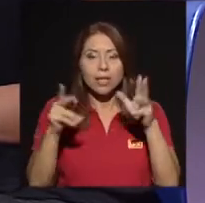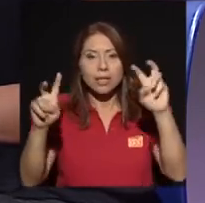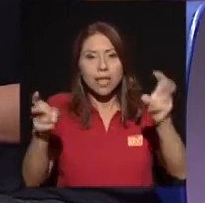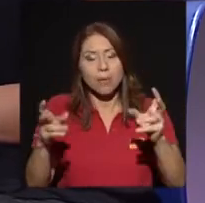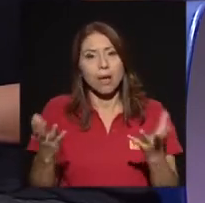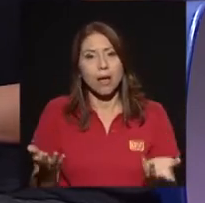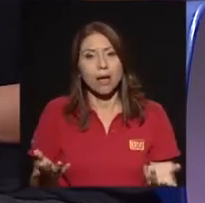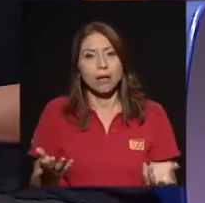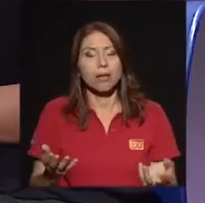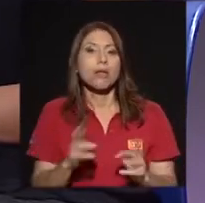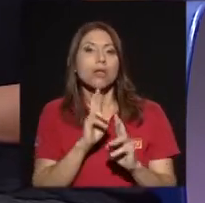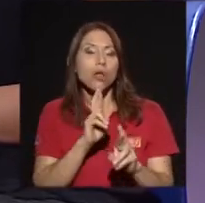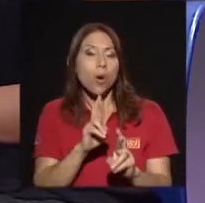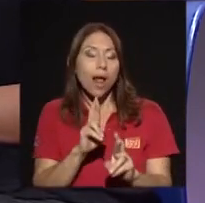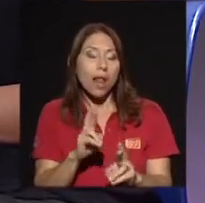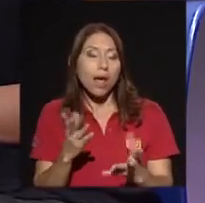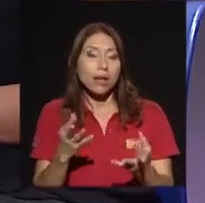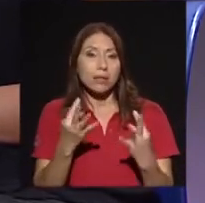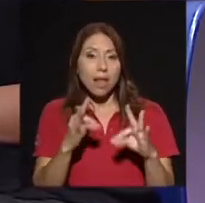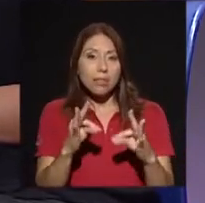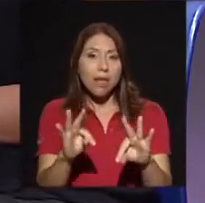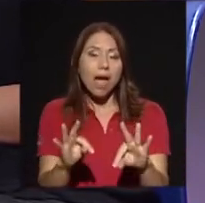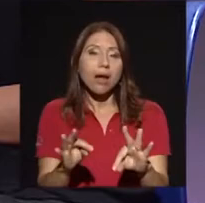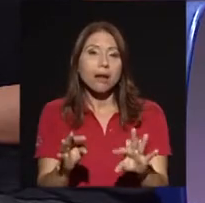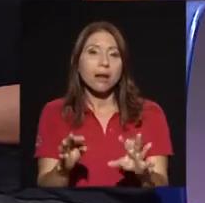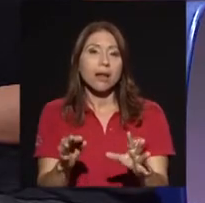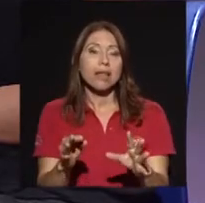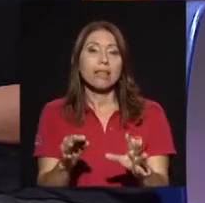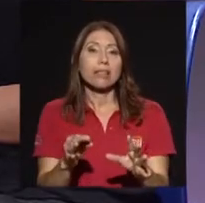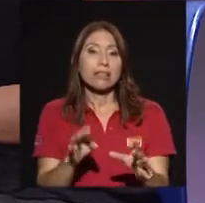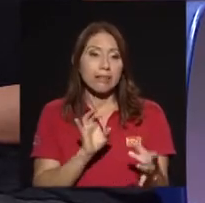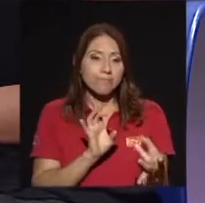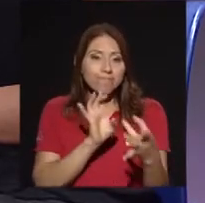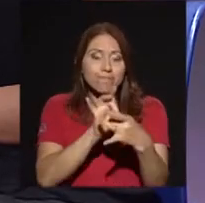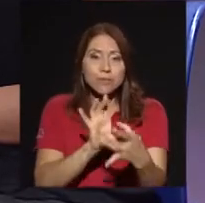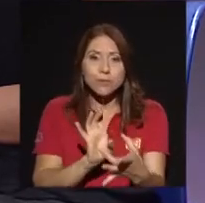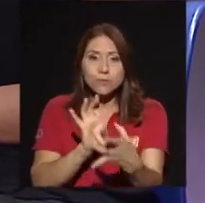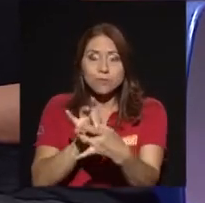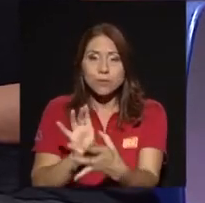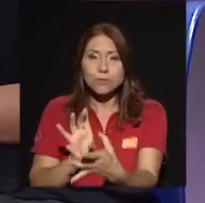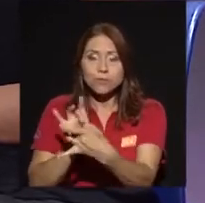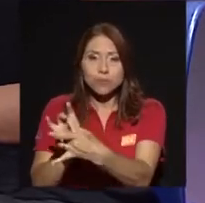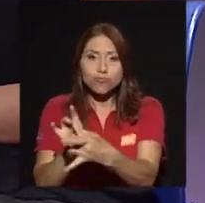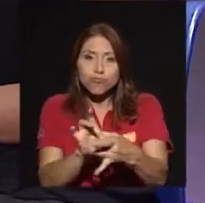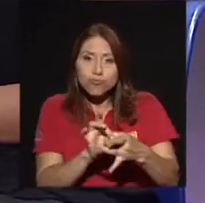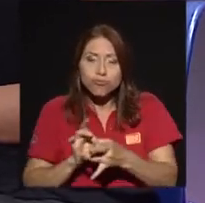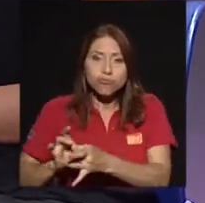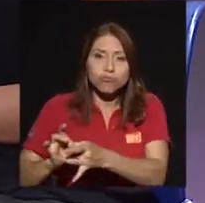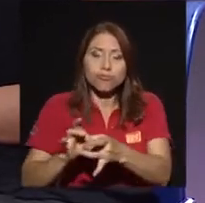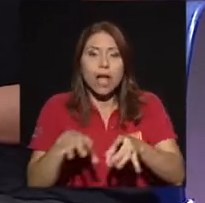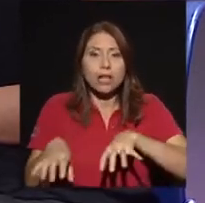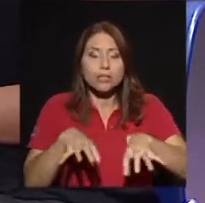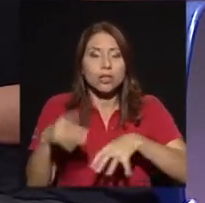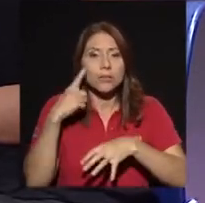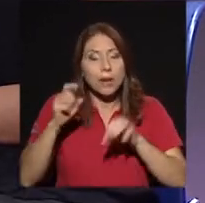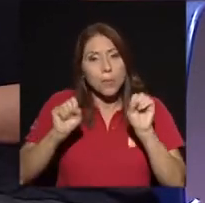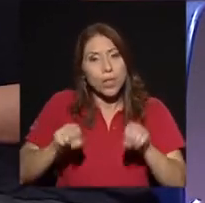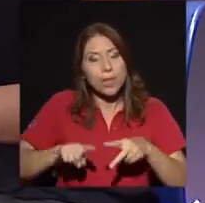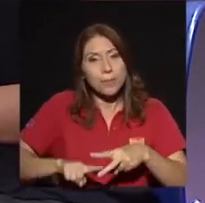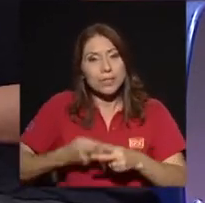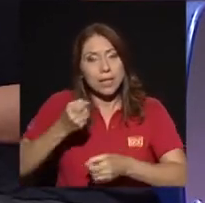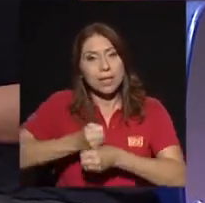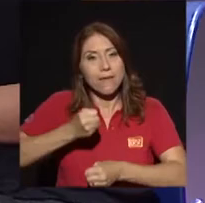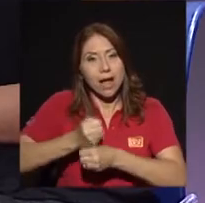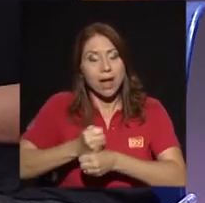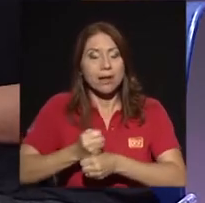bueno, pues tratar de verdad unir esos enlaces y acciones para poder empezar a